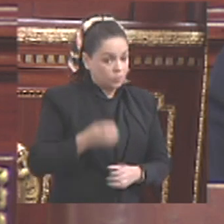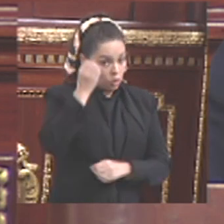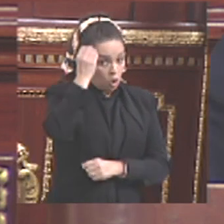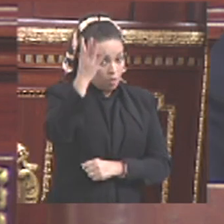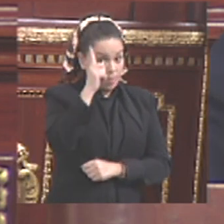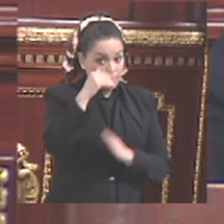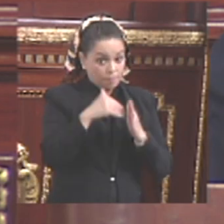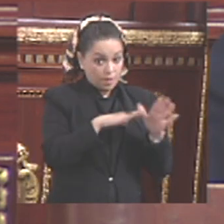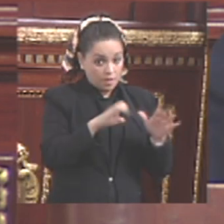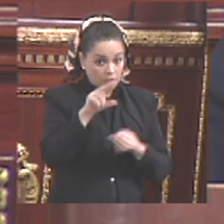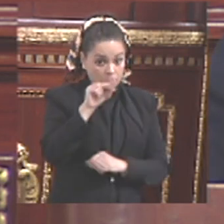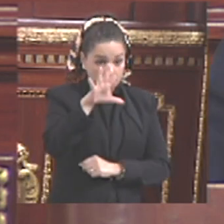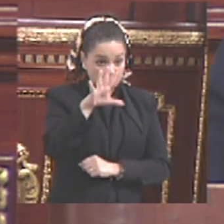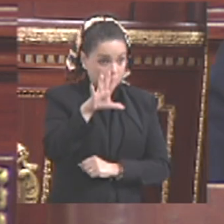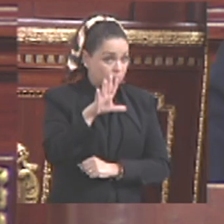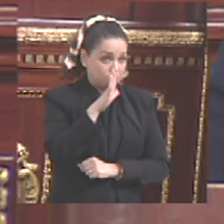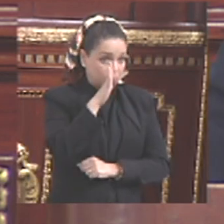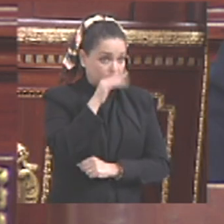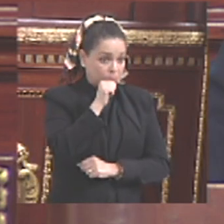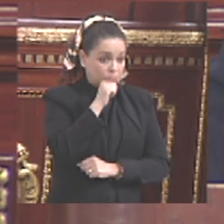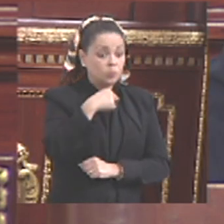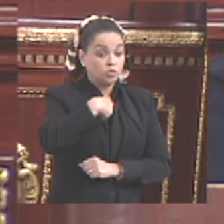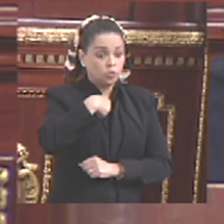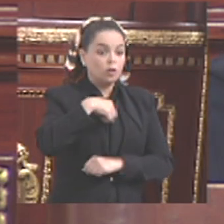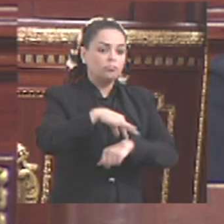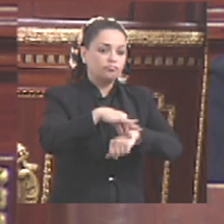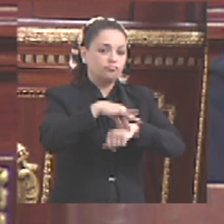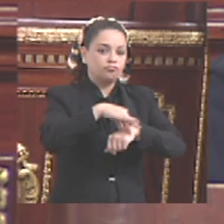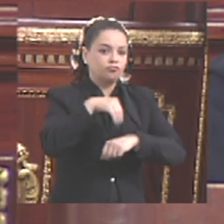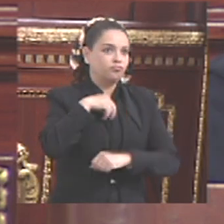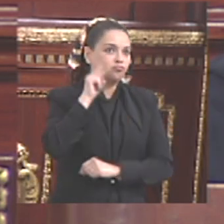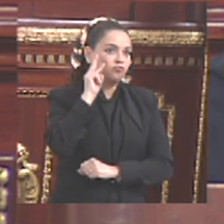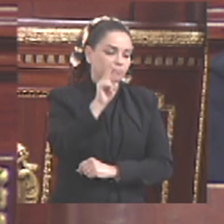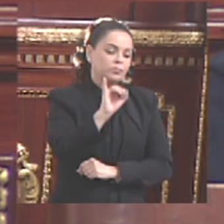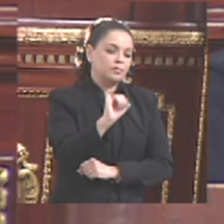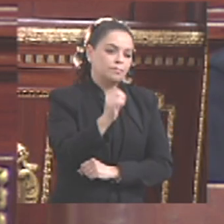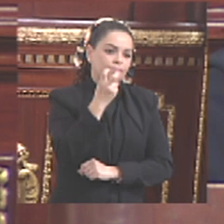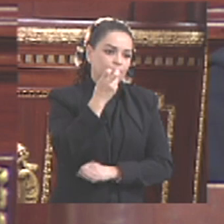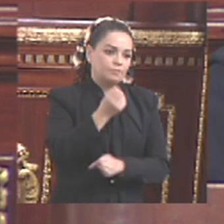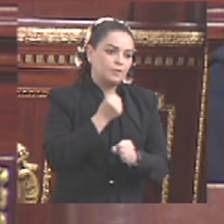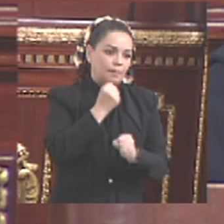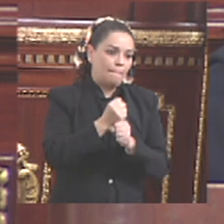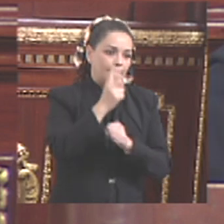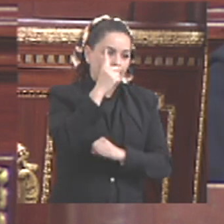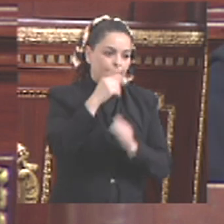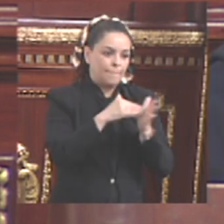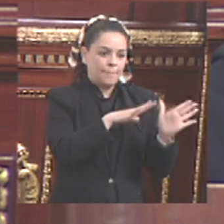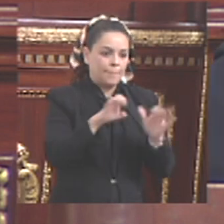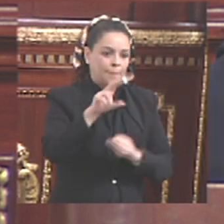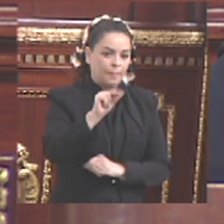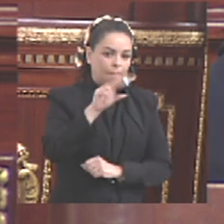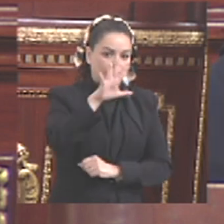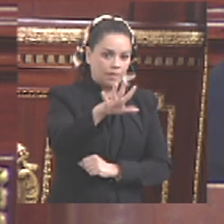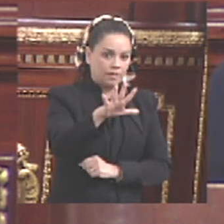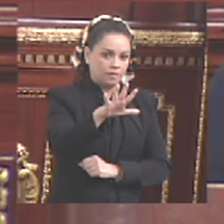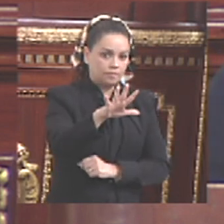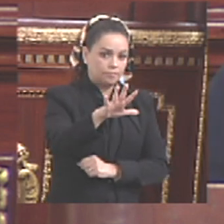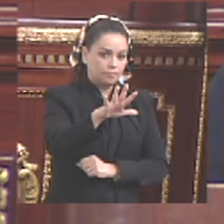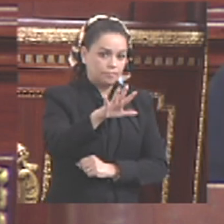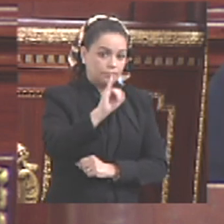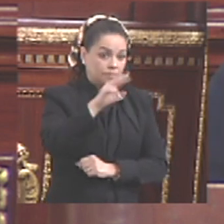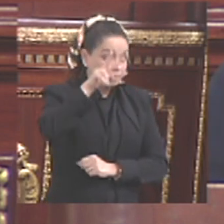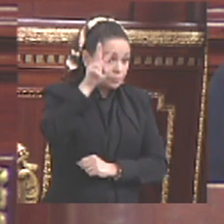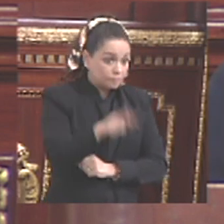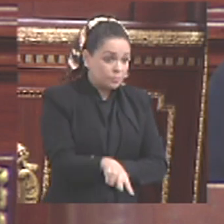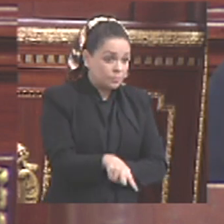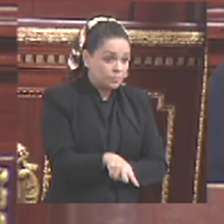tampoco. Yo sí la viví, la del 85, y he de decir que fue